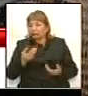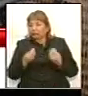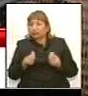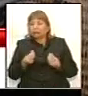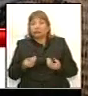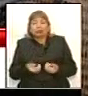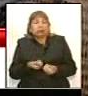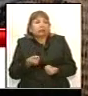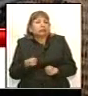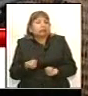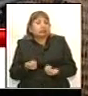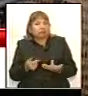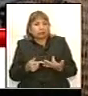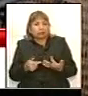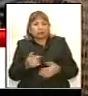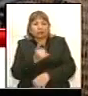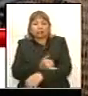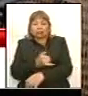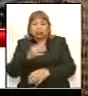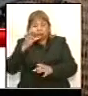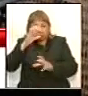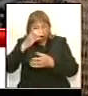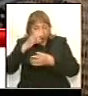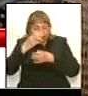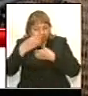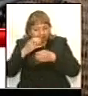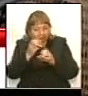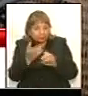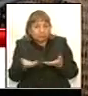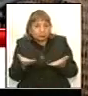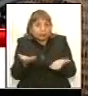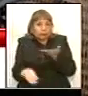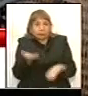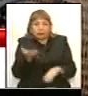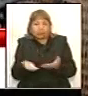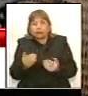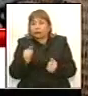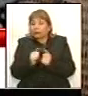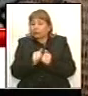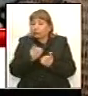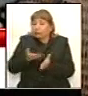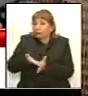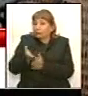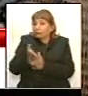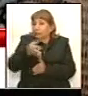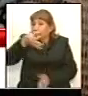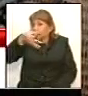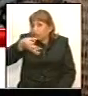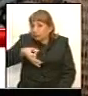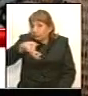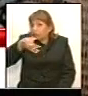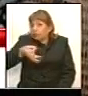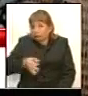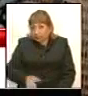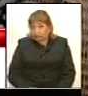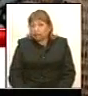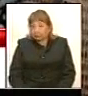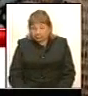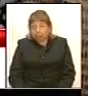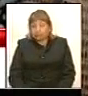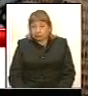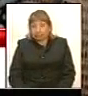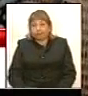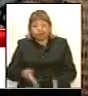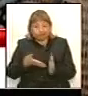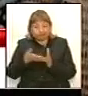en otros institutos científicos que permitan gestionar el riesgo de manera adecuada. Y creo que ahí el tema debería